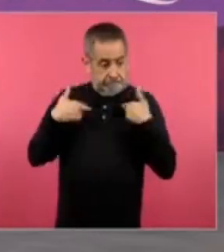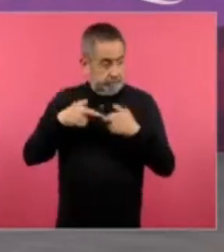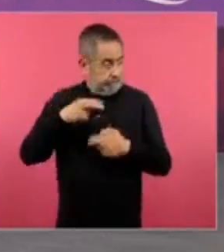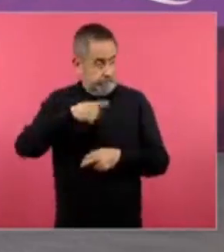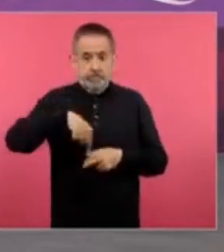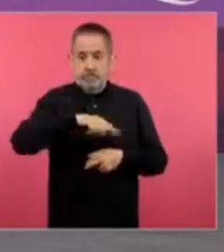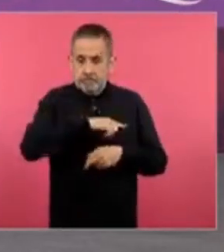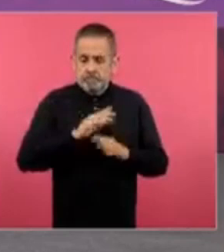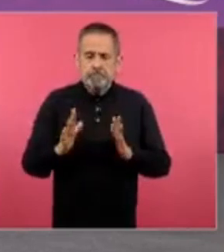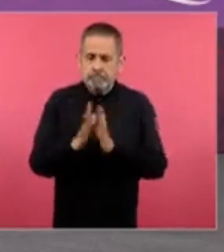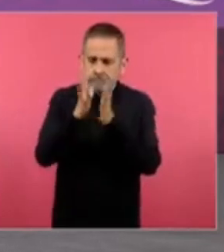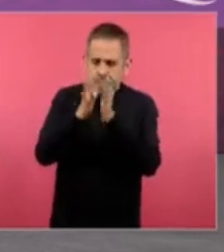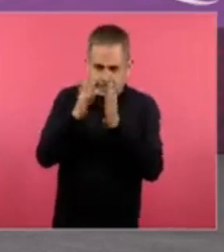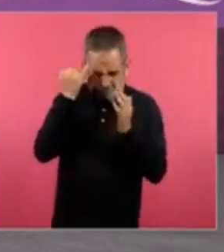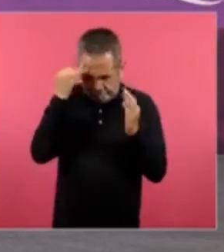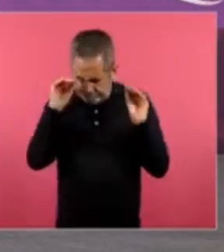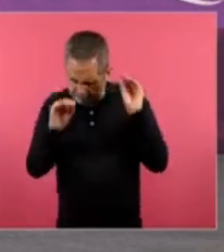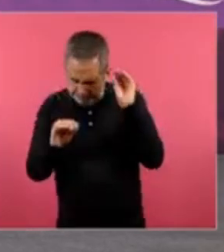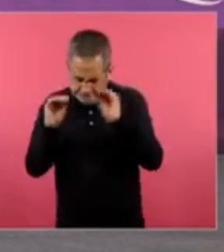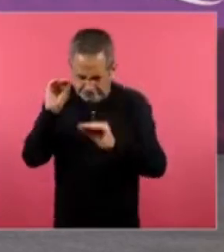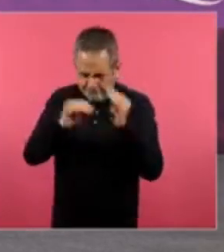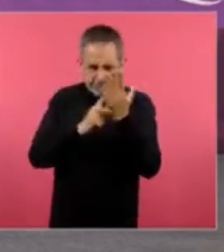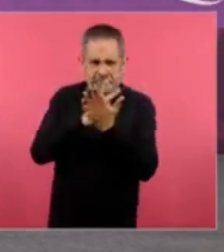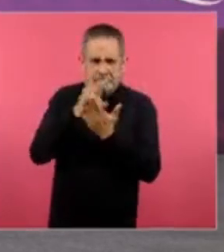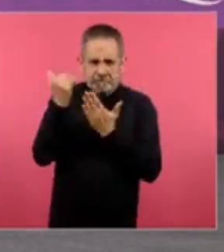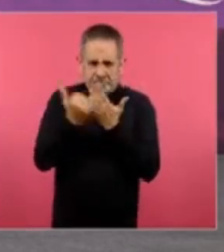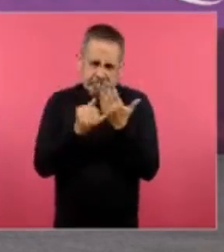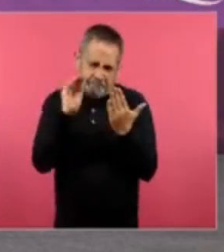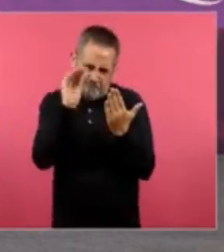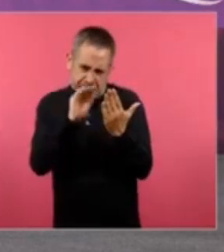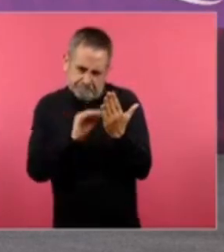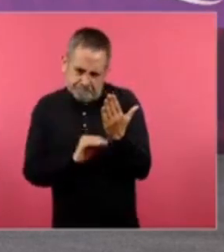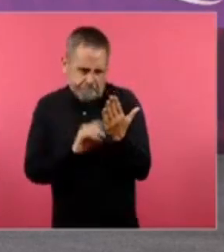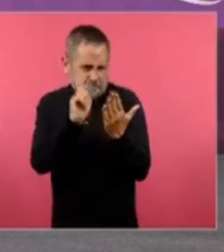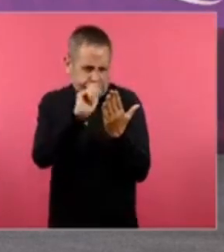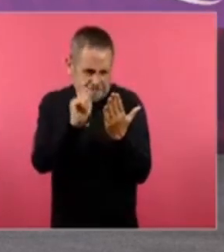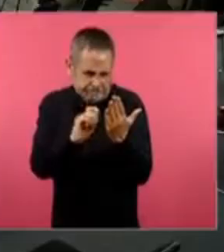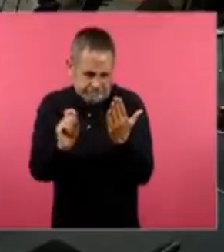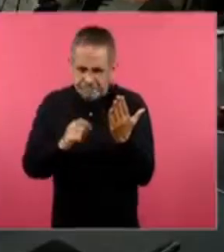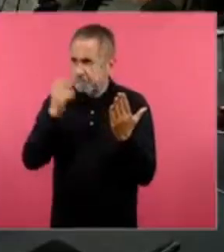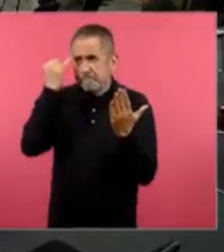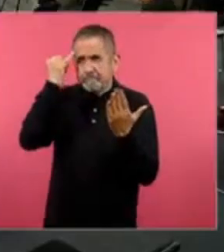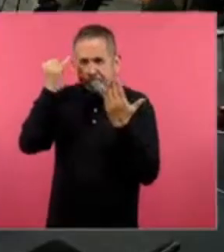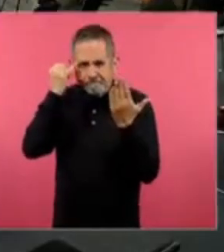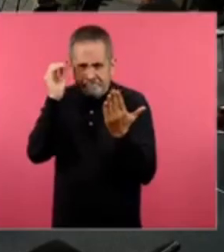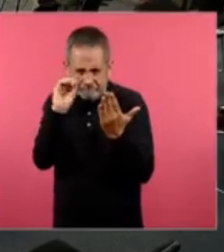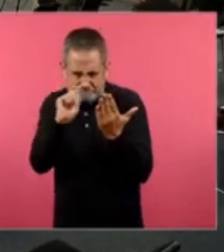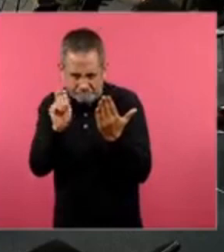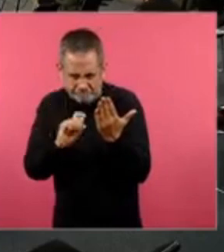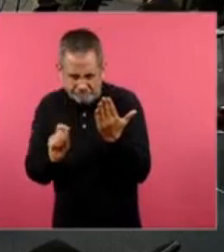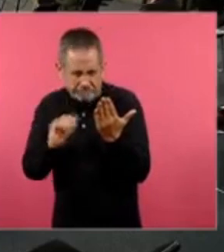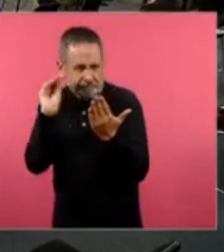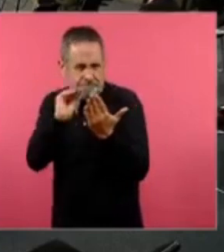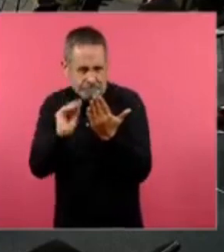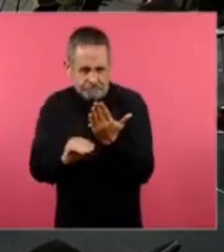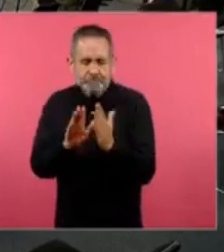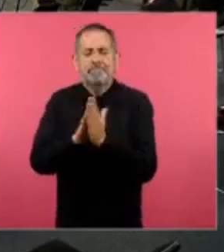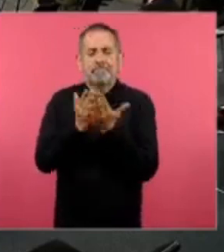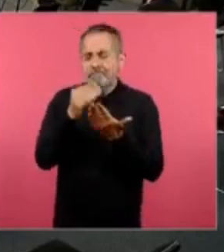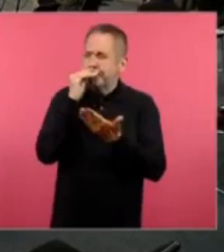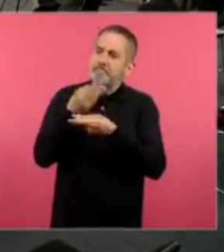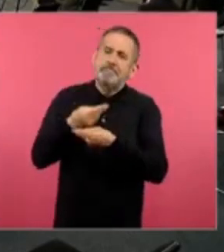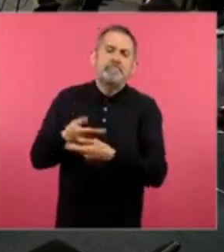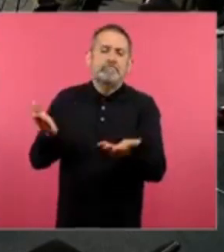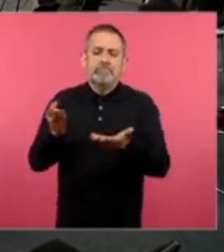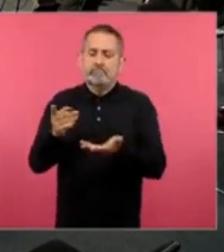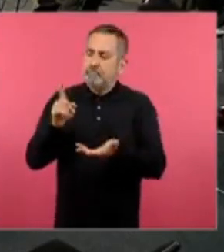haber participado en la elaboración de los proyectos, en la elaboración de estos libros de texto, que en